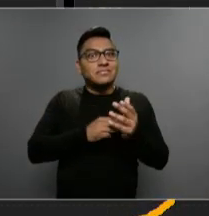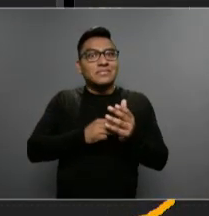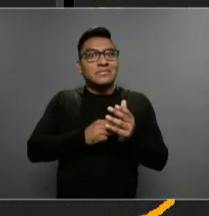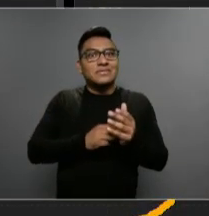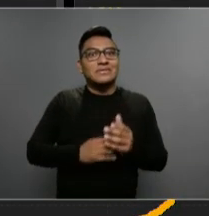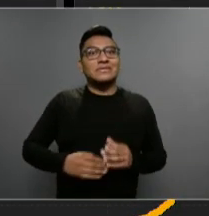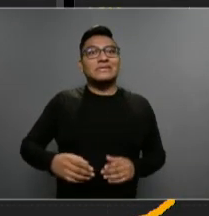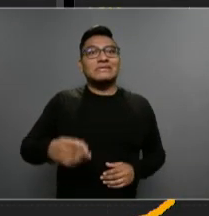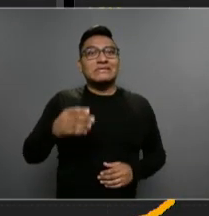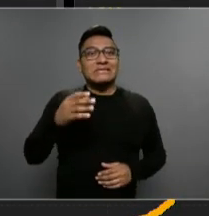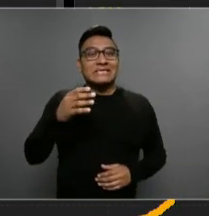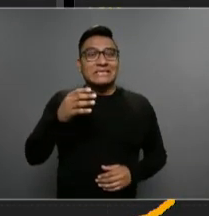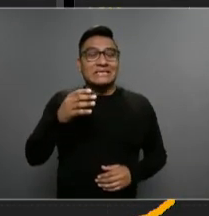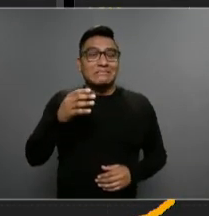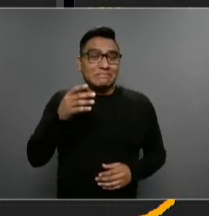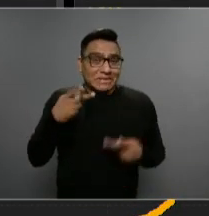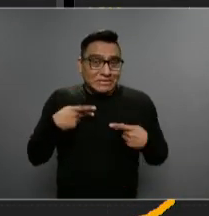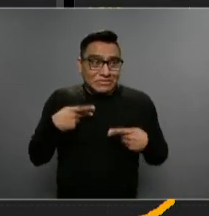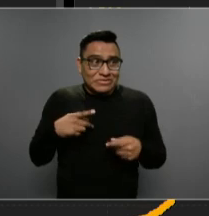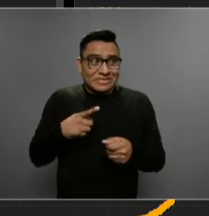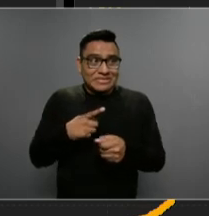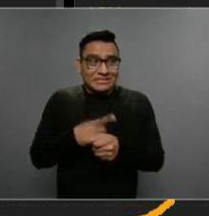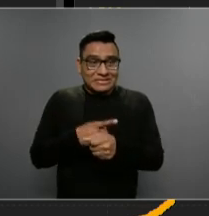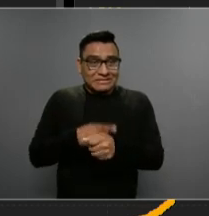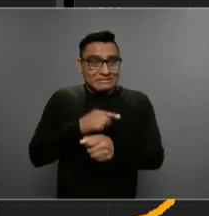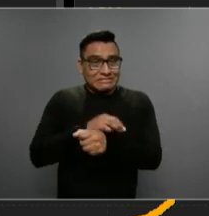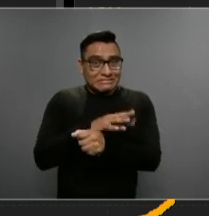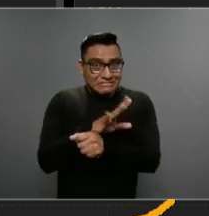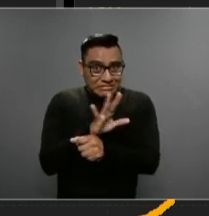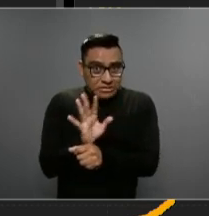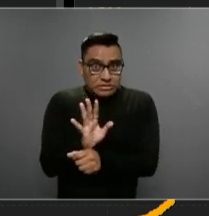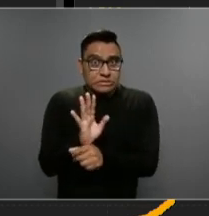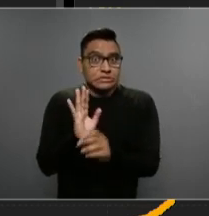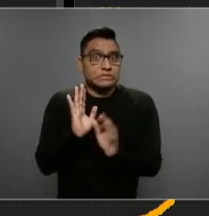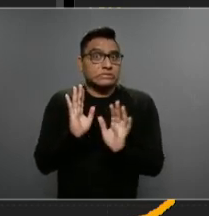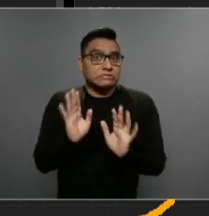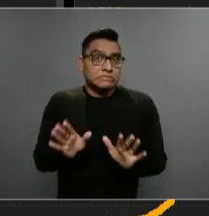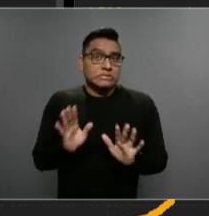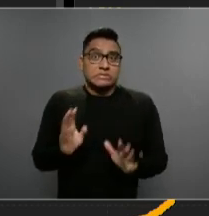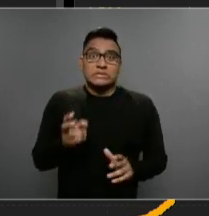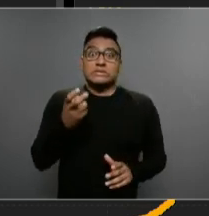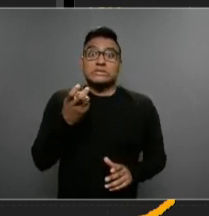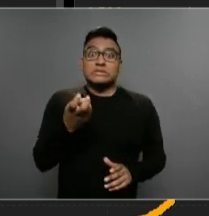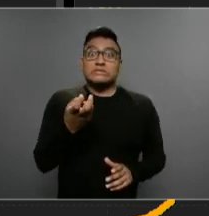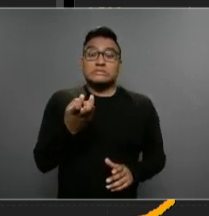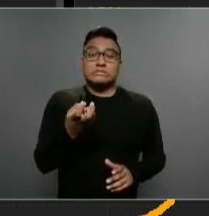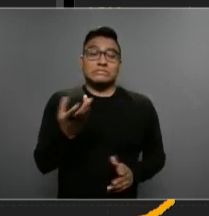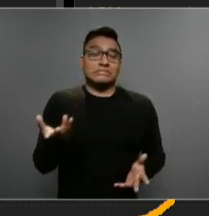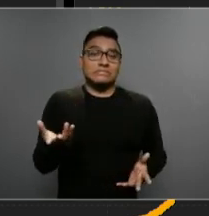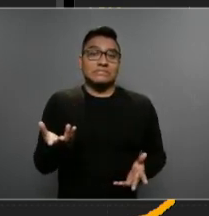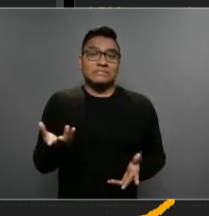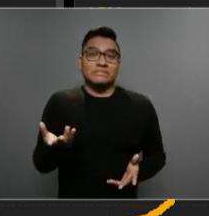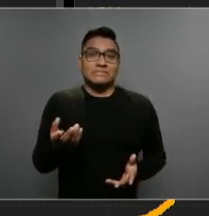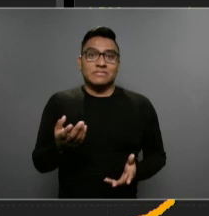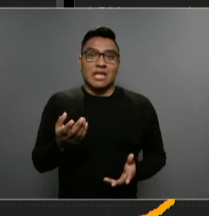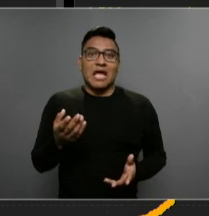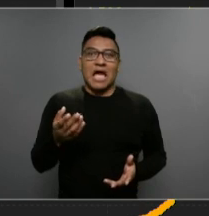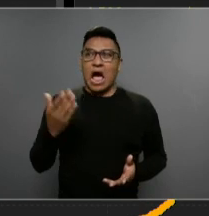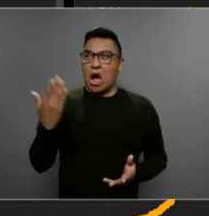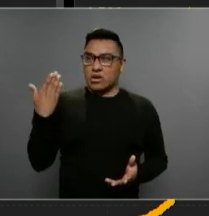593,291 casos confirmados. Alejandro, ¿no? es una cifra, ¿cuántos? Acabo de